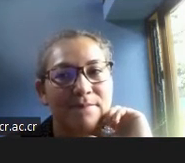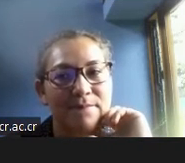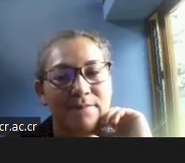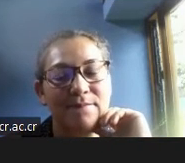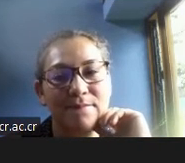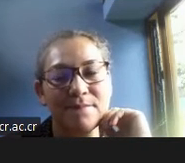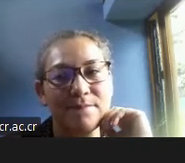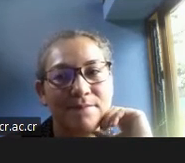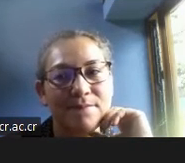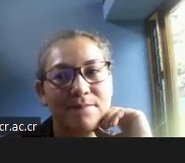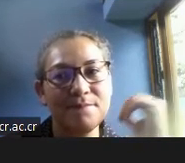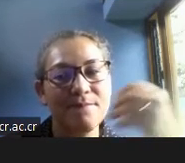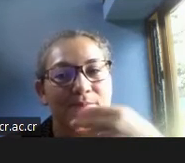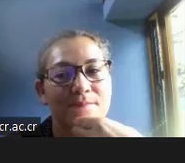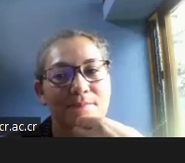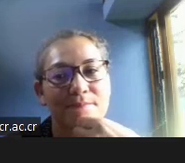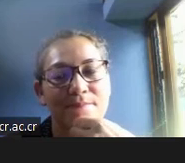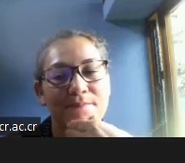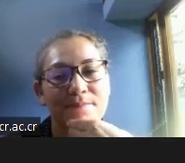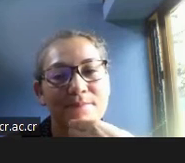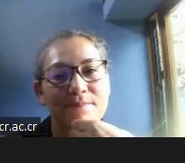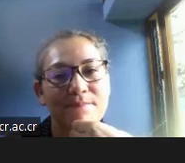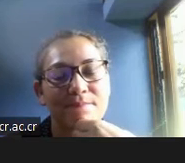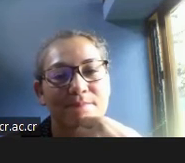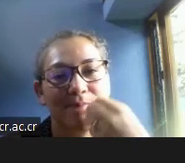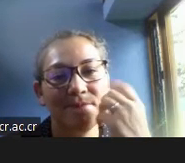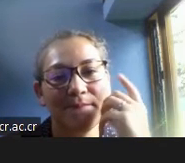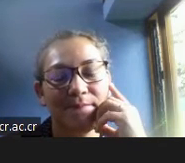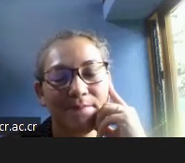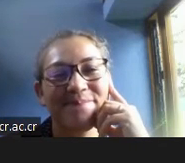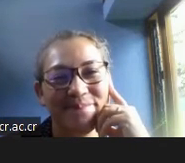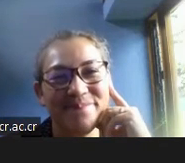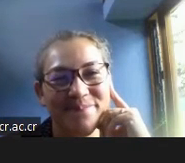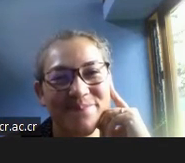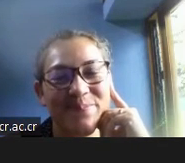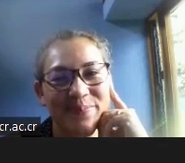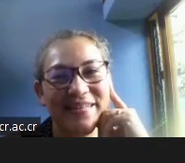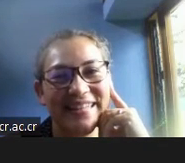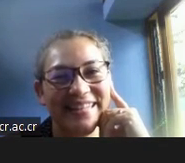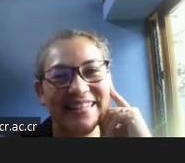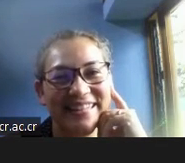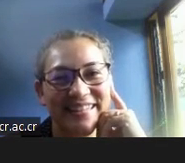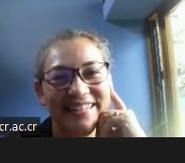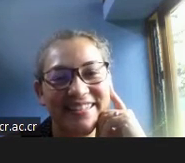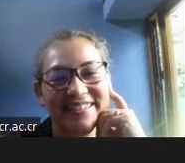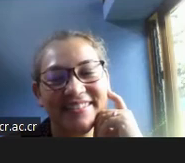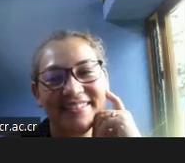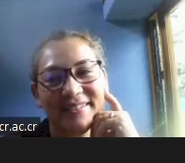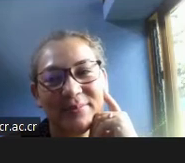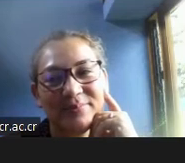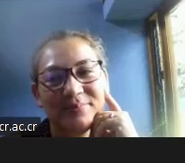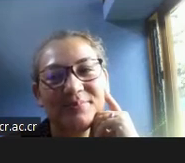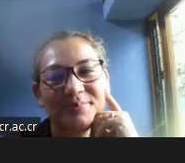y me incluyo, hay sentimientos de ese retorno, ¿verdad? O sea, como un susto, como un sustillo de,